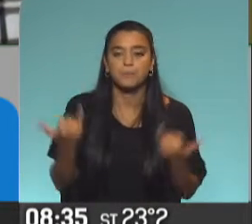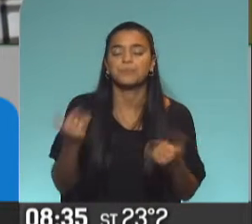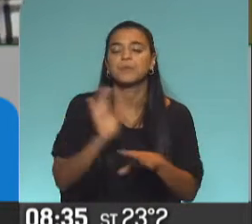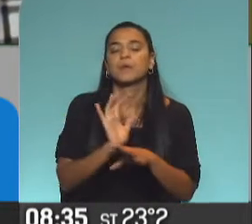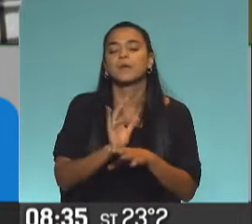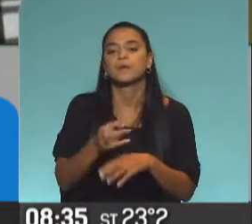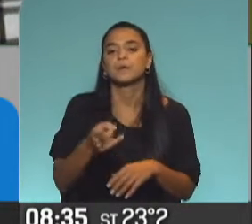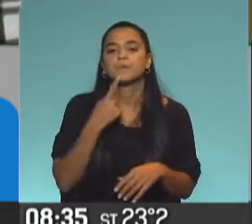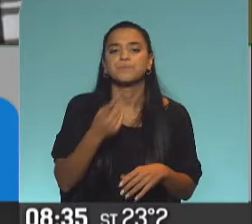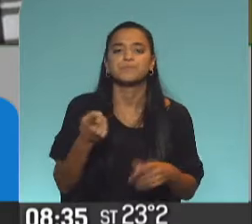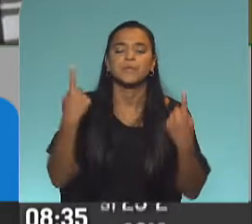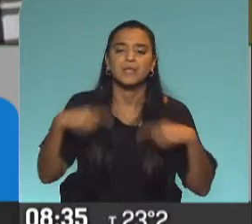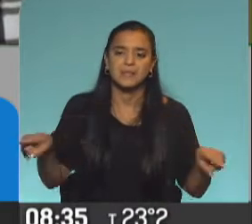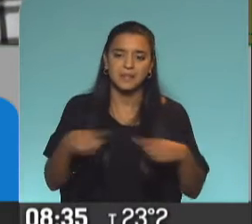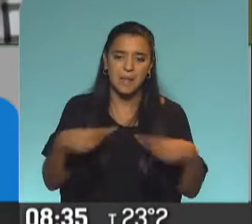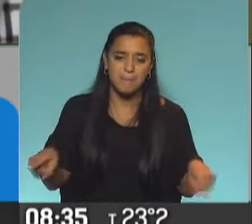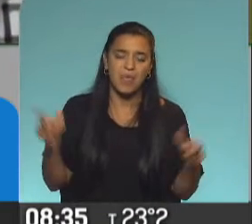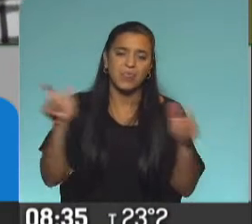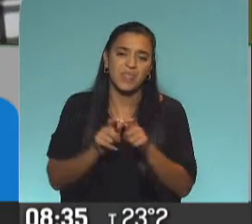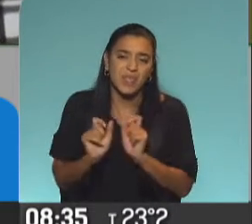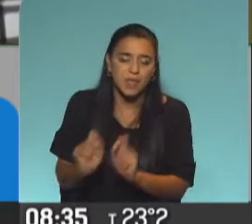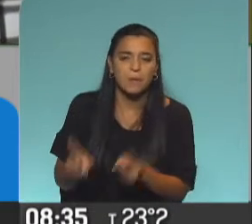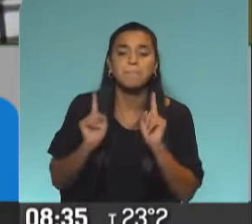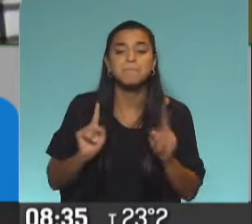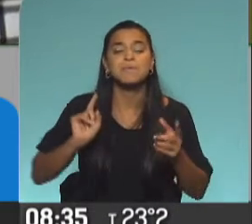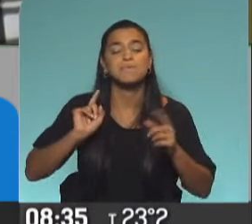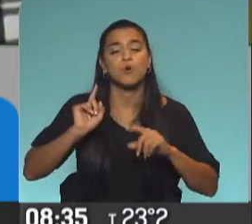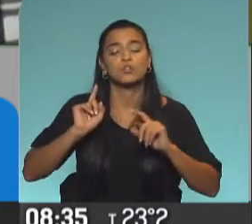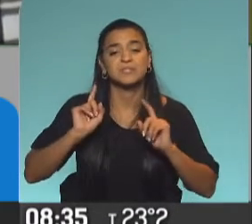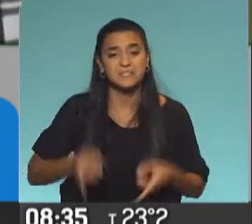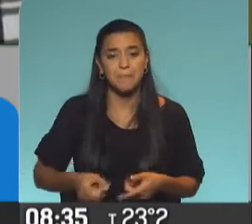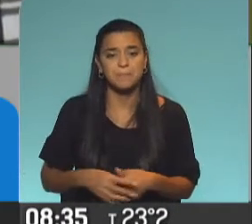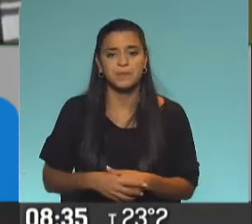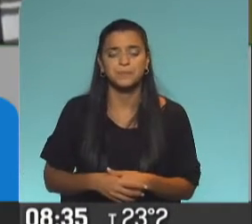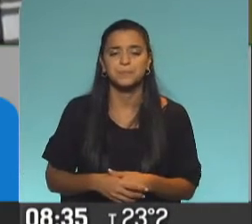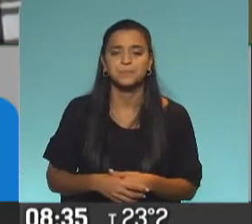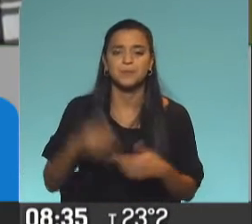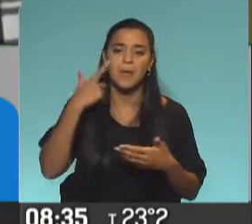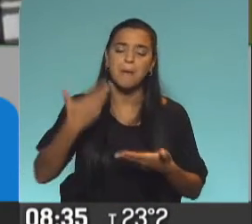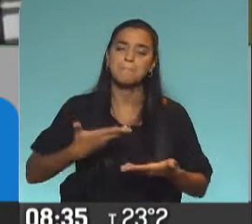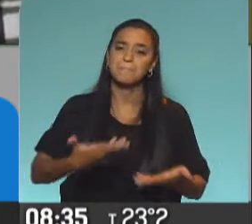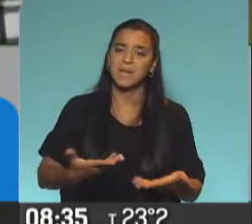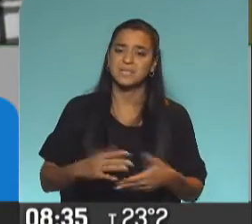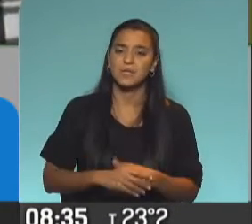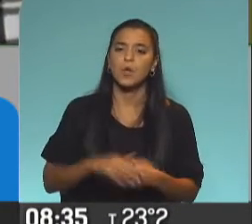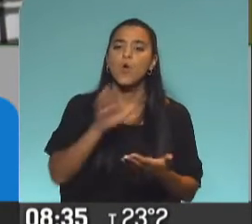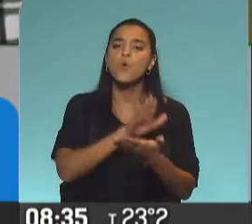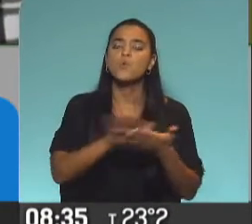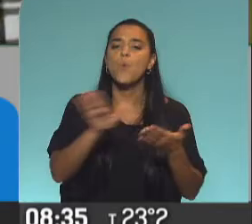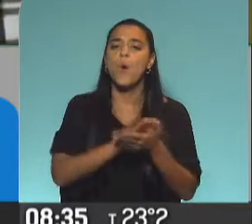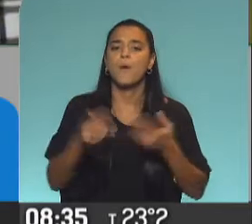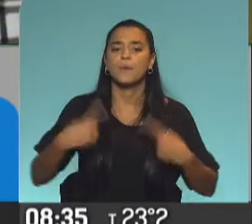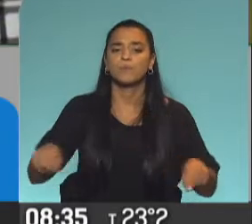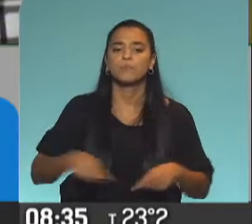un poco los temas de su discografía y al mismo tiempo va a estar presentando también los últimos temas,